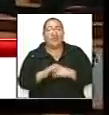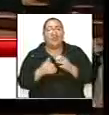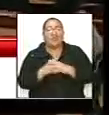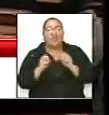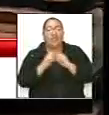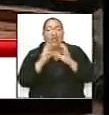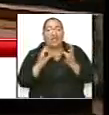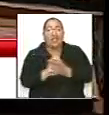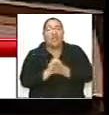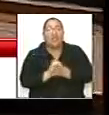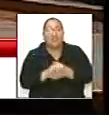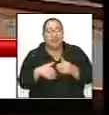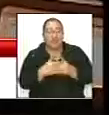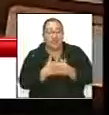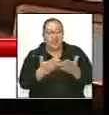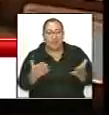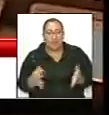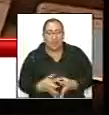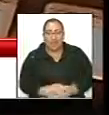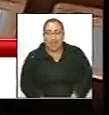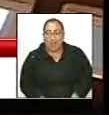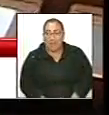Amistad.